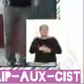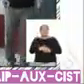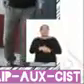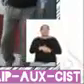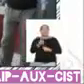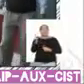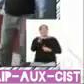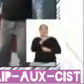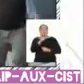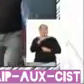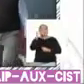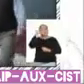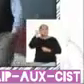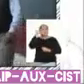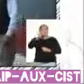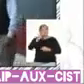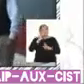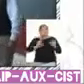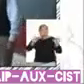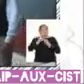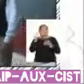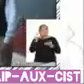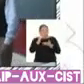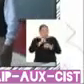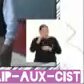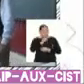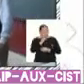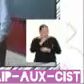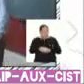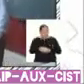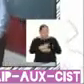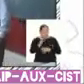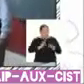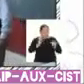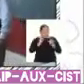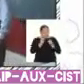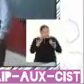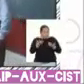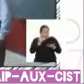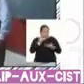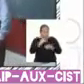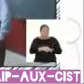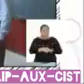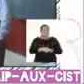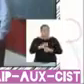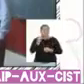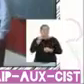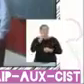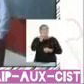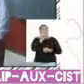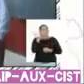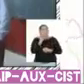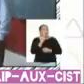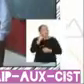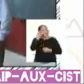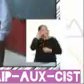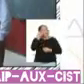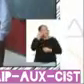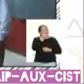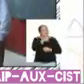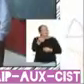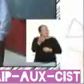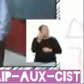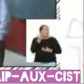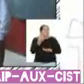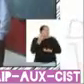Profesor, usted cree que valga la pena estudiar, ¿verdad? Claro. Vale la pena totalmente. ¿Y por qué no dijo nada? Quería saber qué piensan